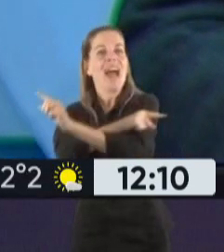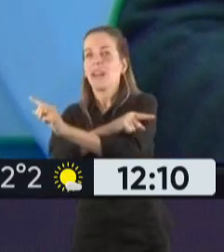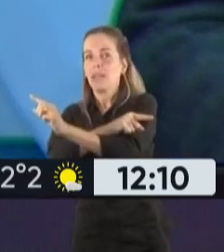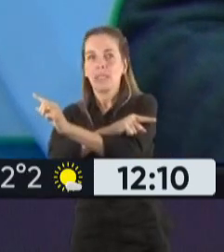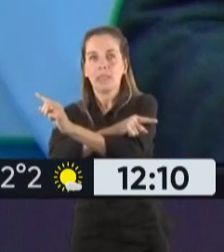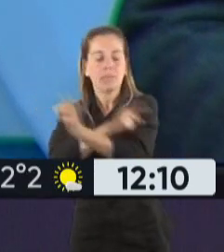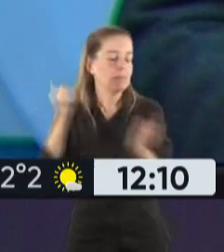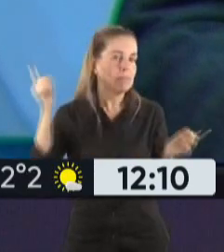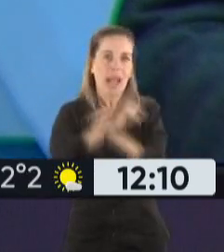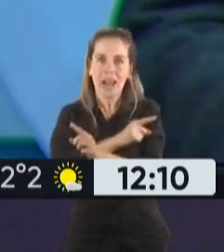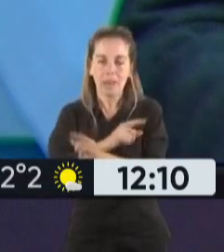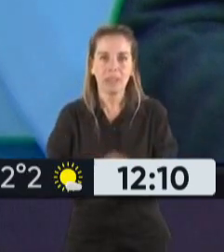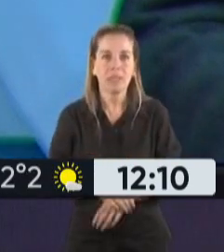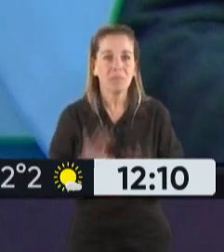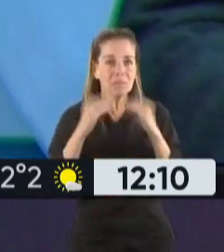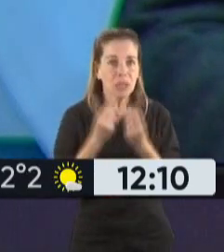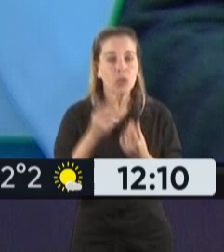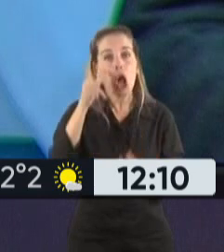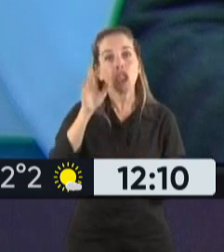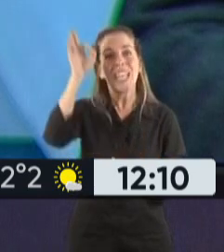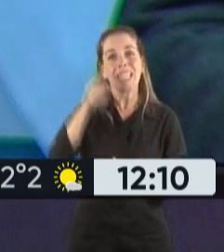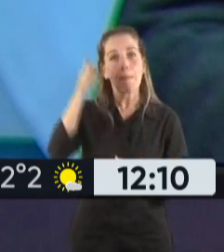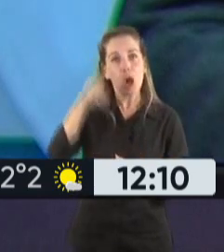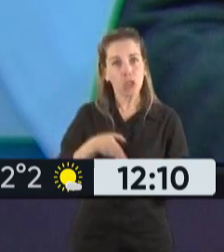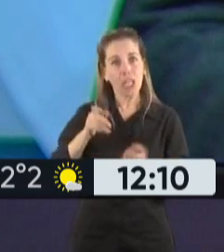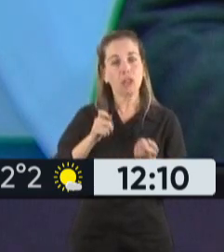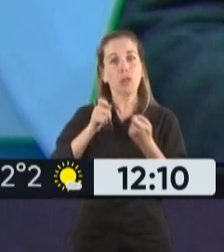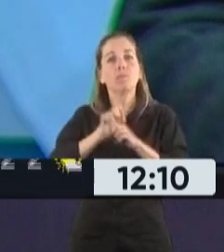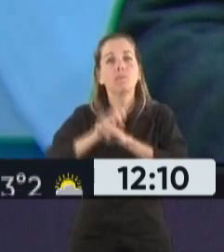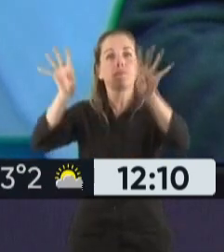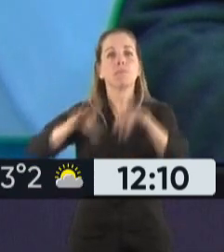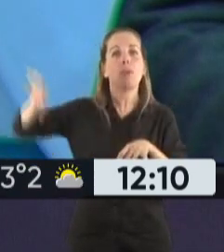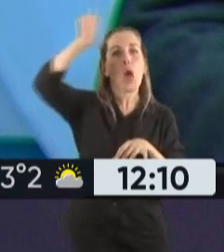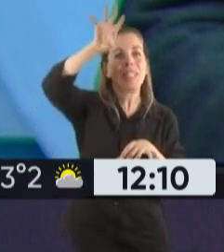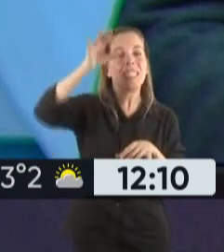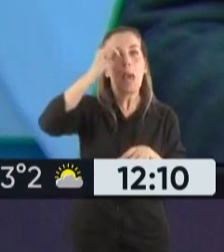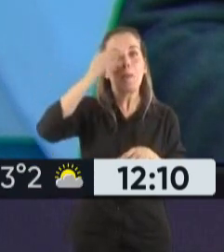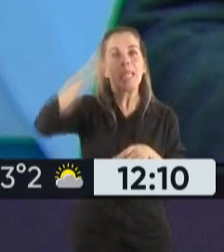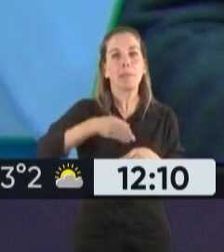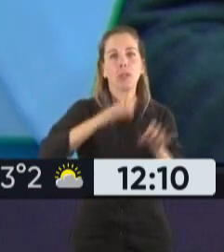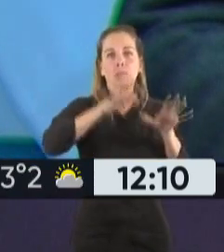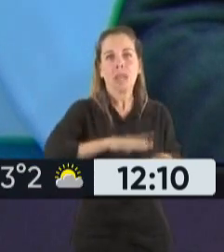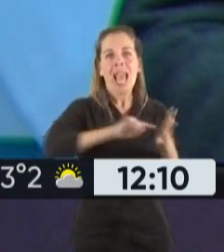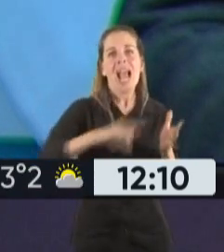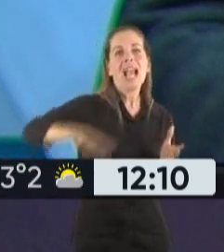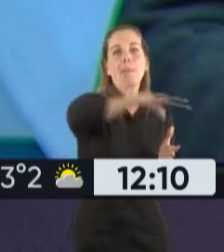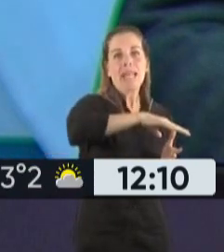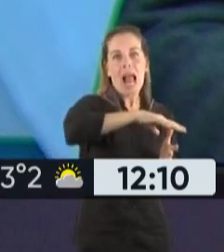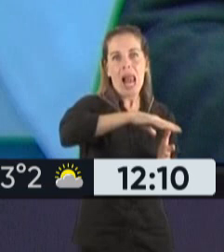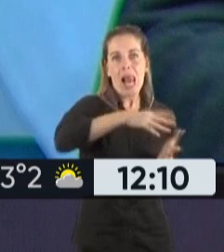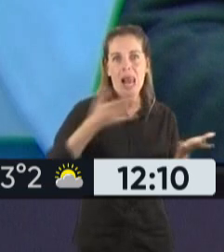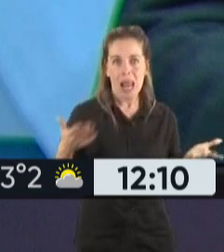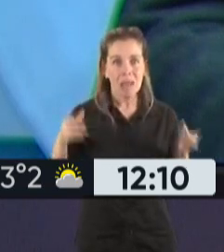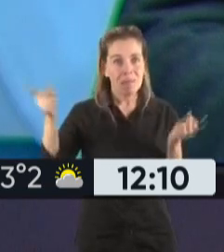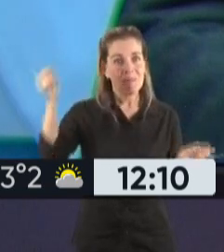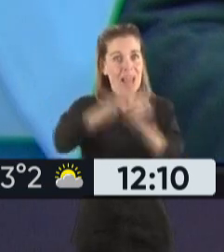cambiado absolutamente. El 80% va al interior del país y el 20% queda en el área metropolitana de Buenos Aires. ¿Y